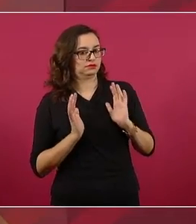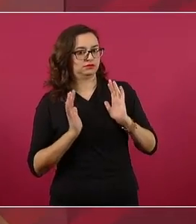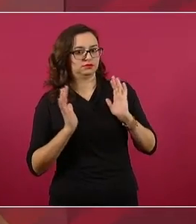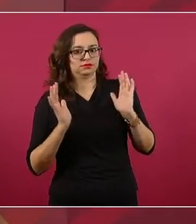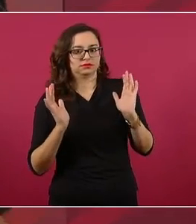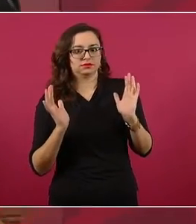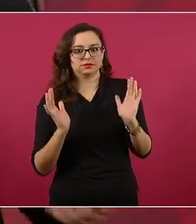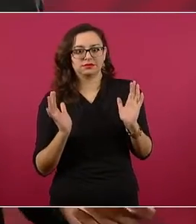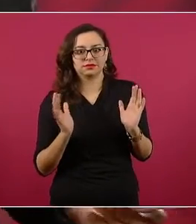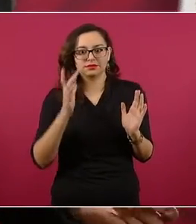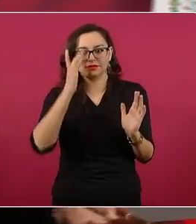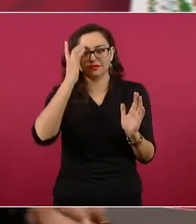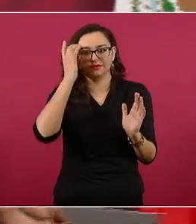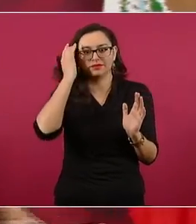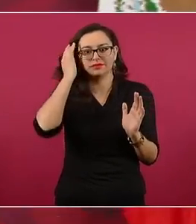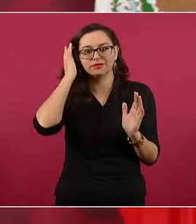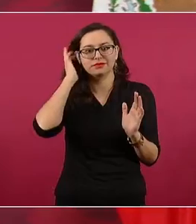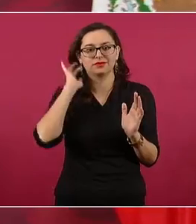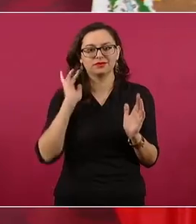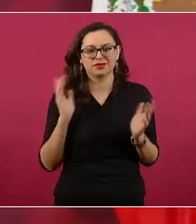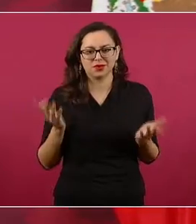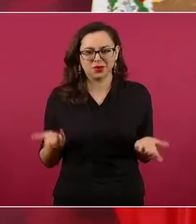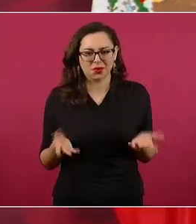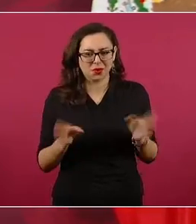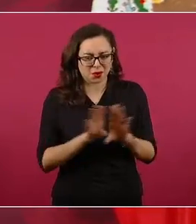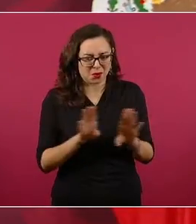¿Cómo van a ser los preponderantes